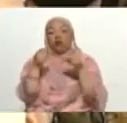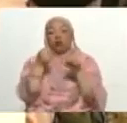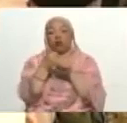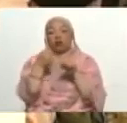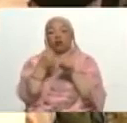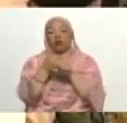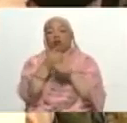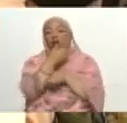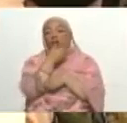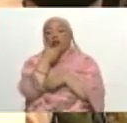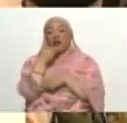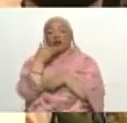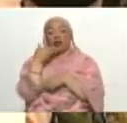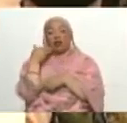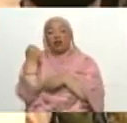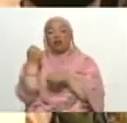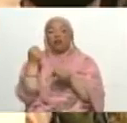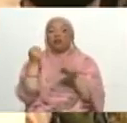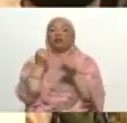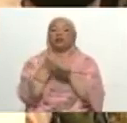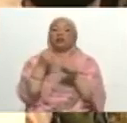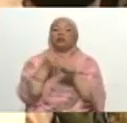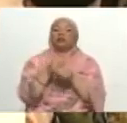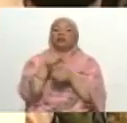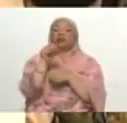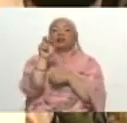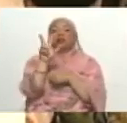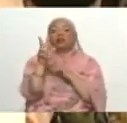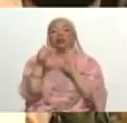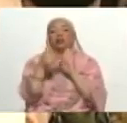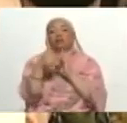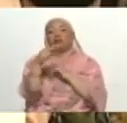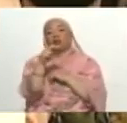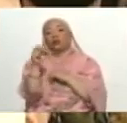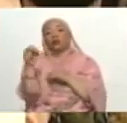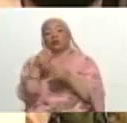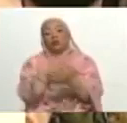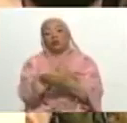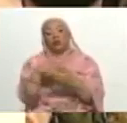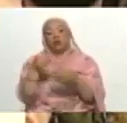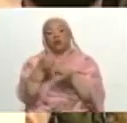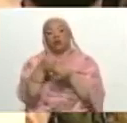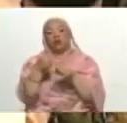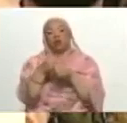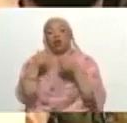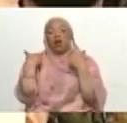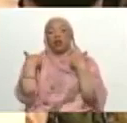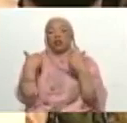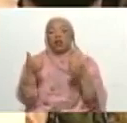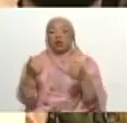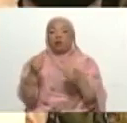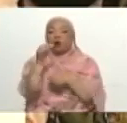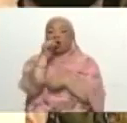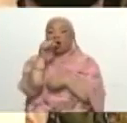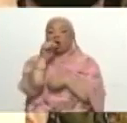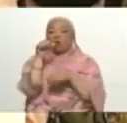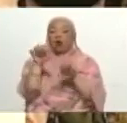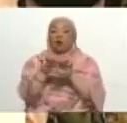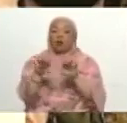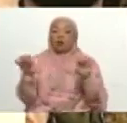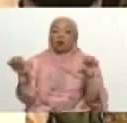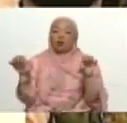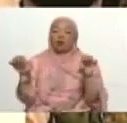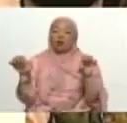recuperación para la República de más de 3.200 millones de dólares para ser invertido en salud, en agua, en educación,